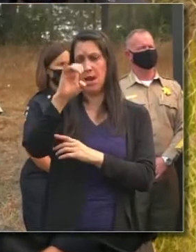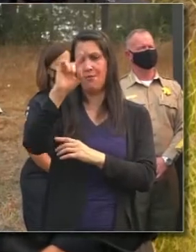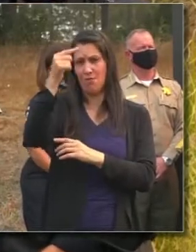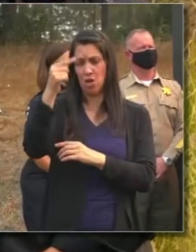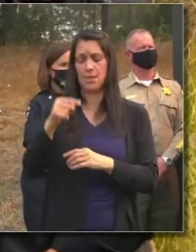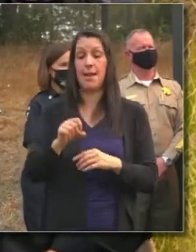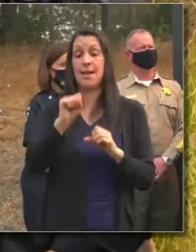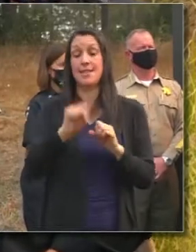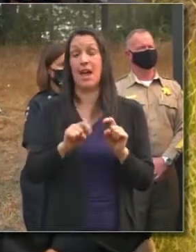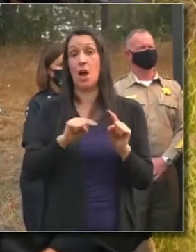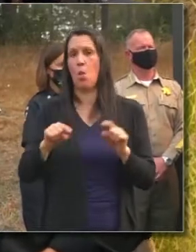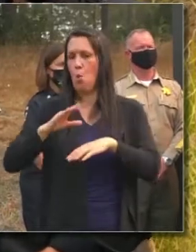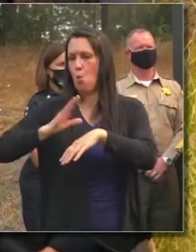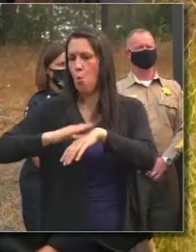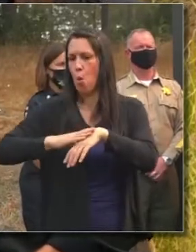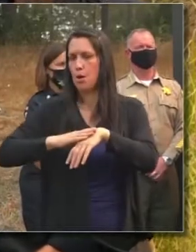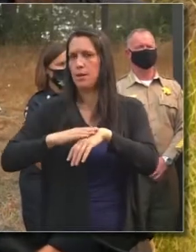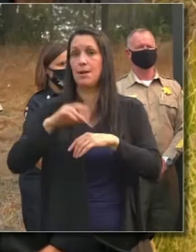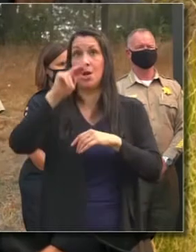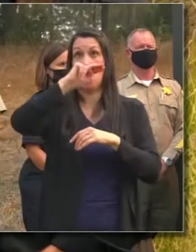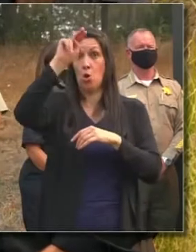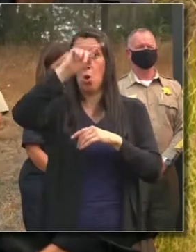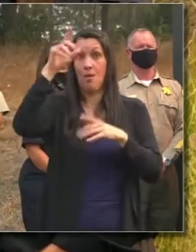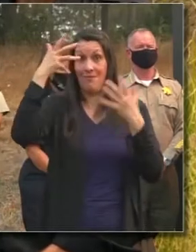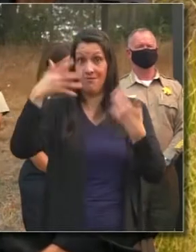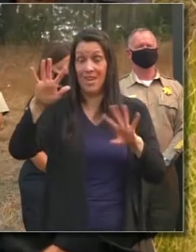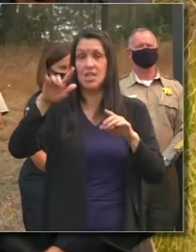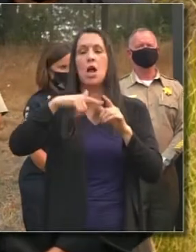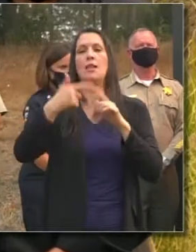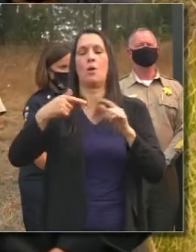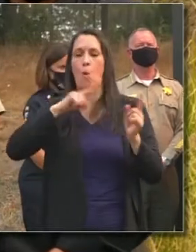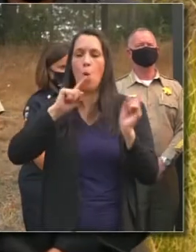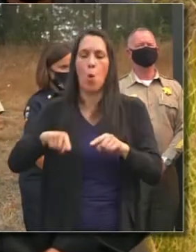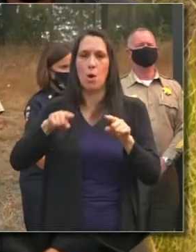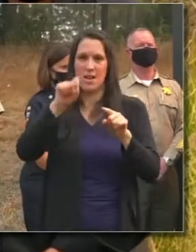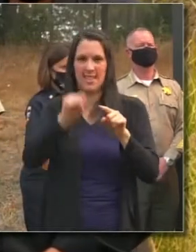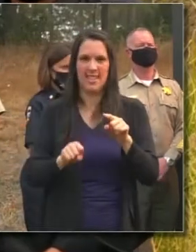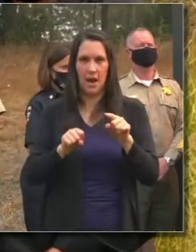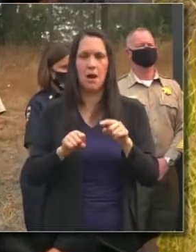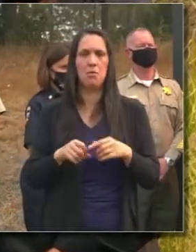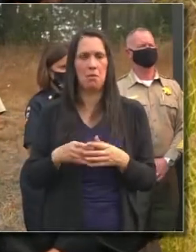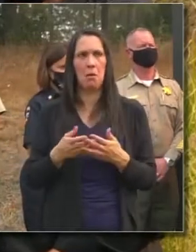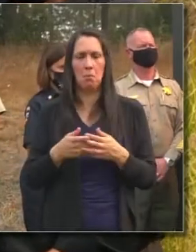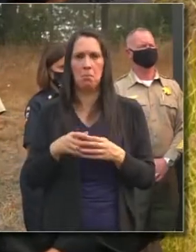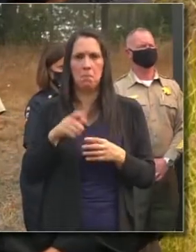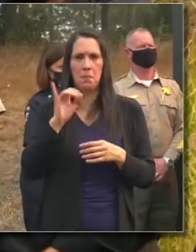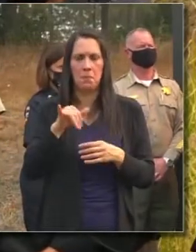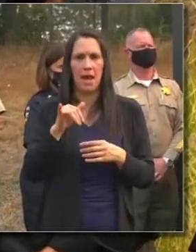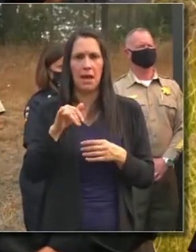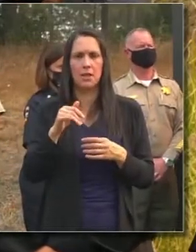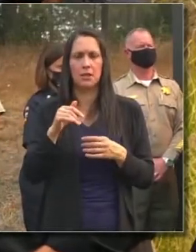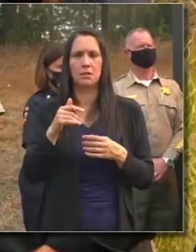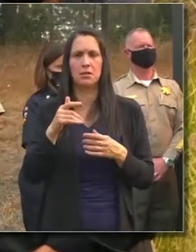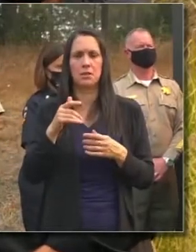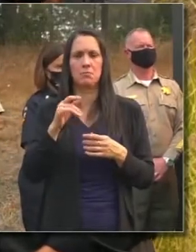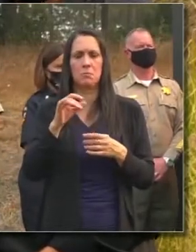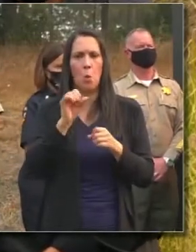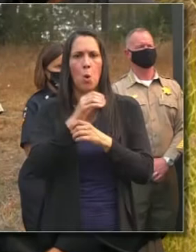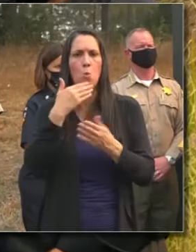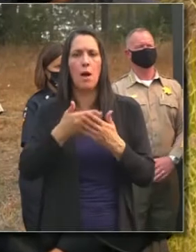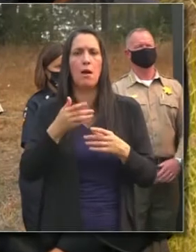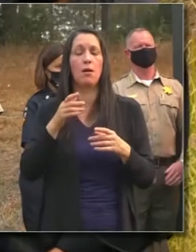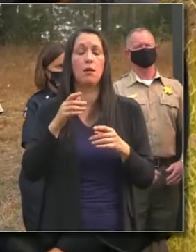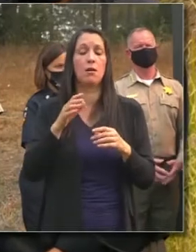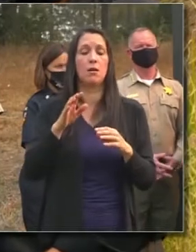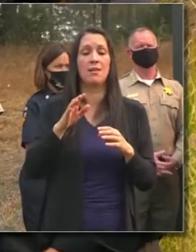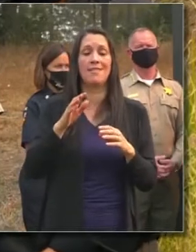la parte del sur la pusimos bajo advertencia y cuando terminamos con la parte norte evacuamos la parte sur y eso funcionó muy bien eso no significa que no hubo